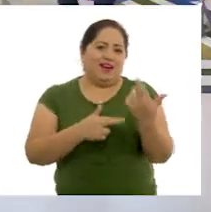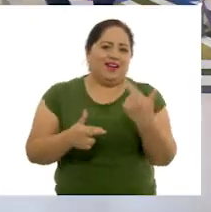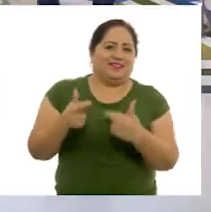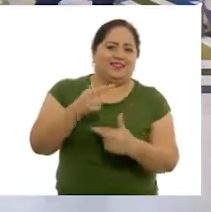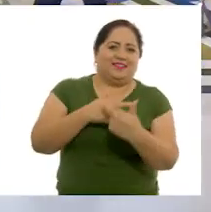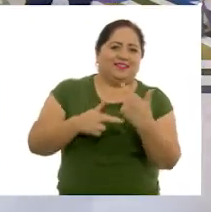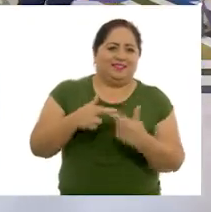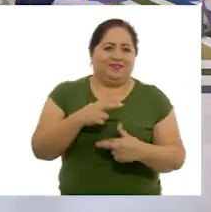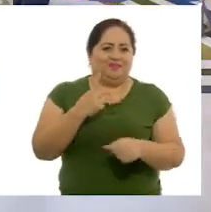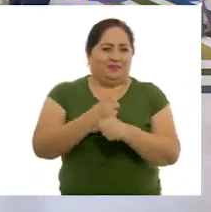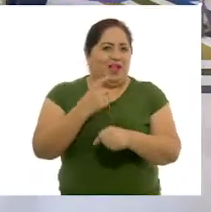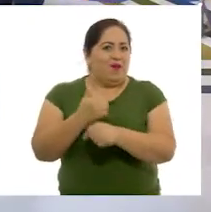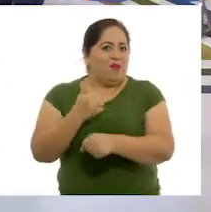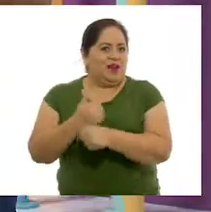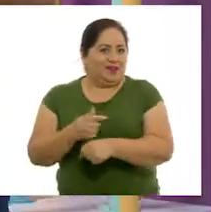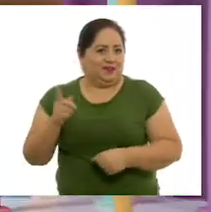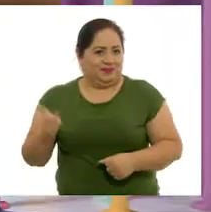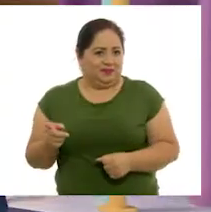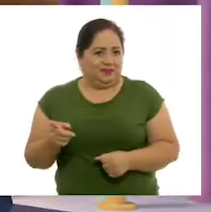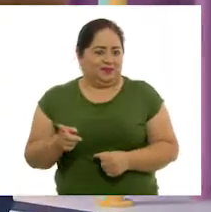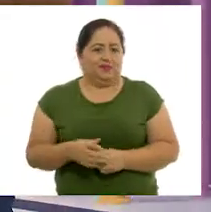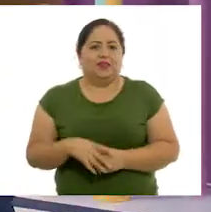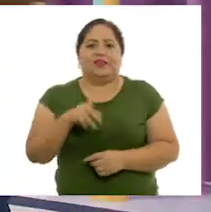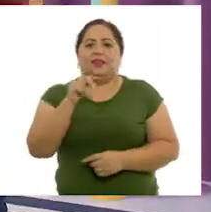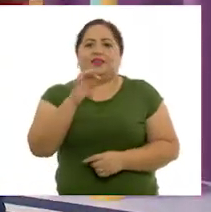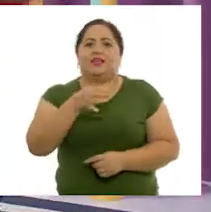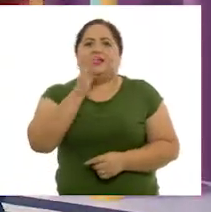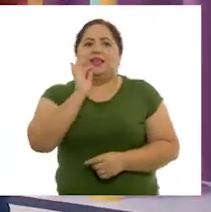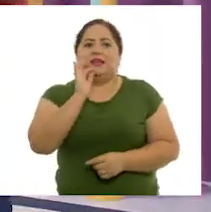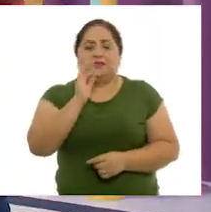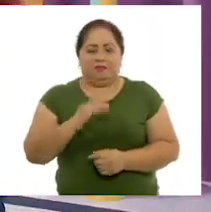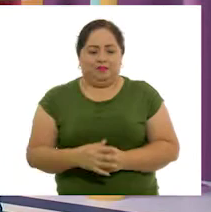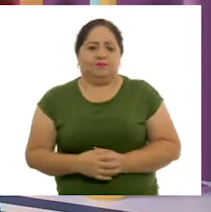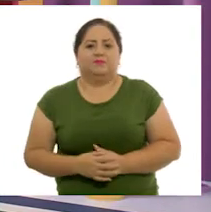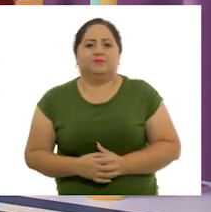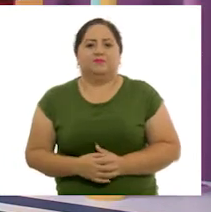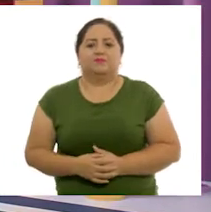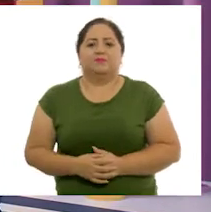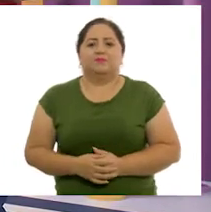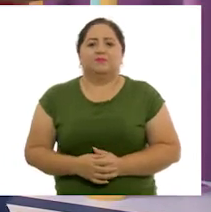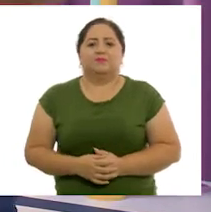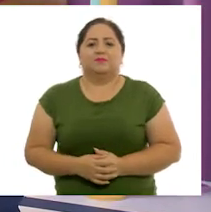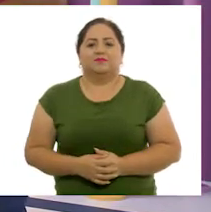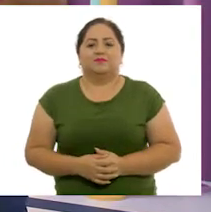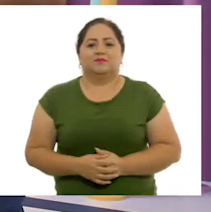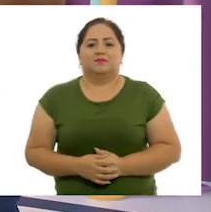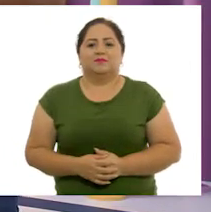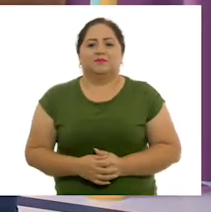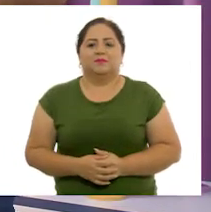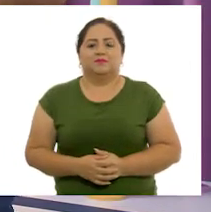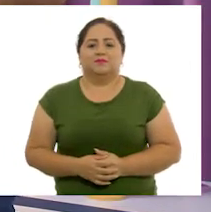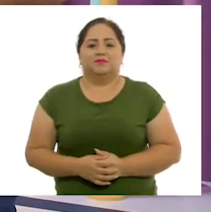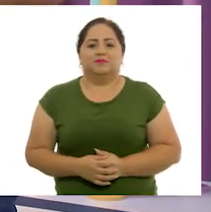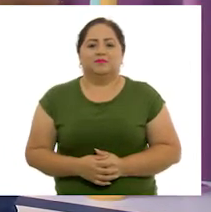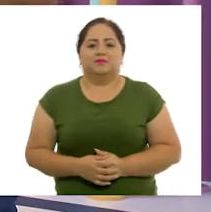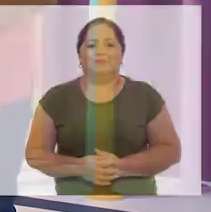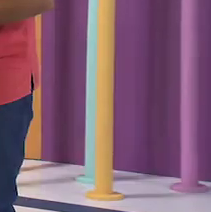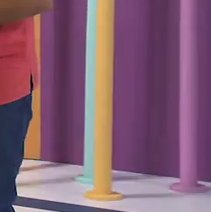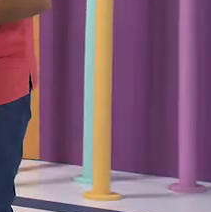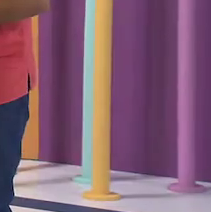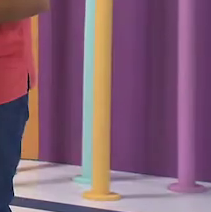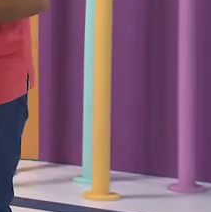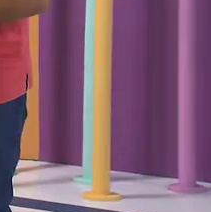Entonces empezamos con la abuelita sentada ya tomando su té, su tacita de té. Sí. Y vamos a hacerlo con la música. Y que suene la